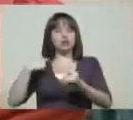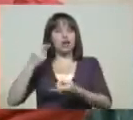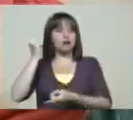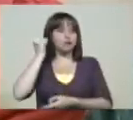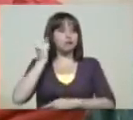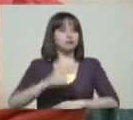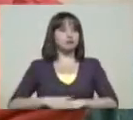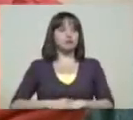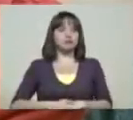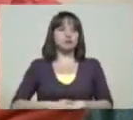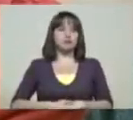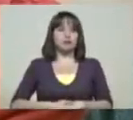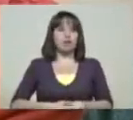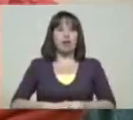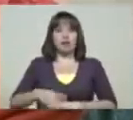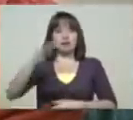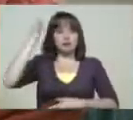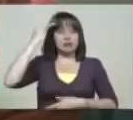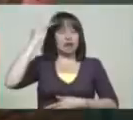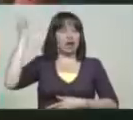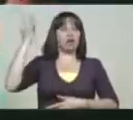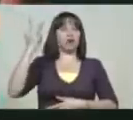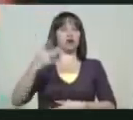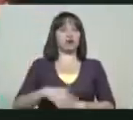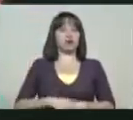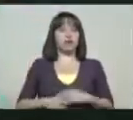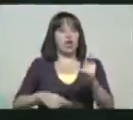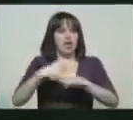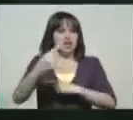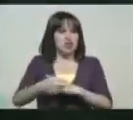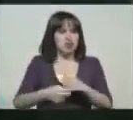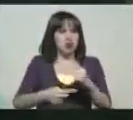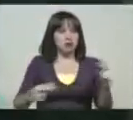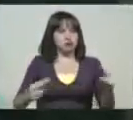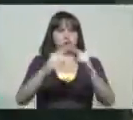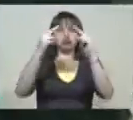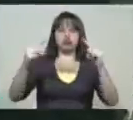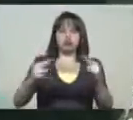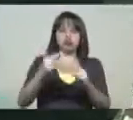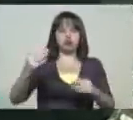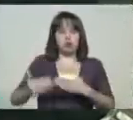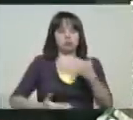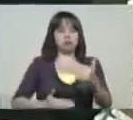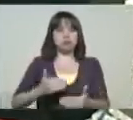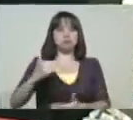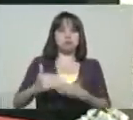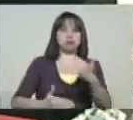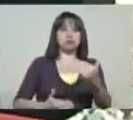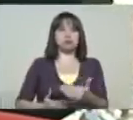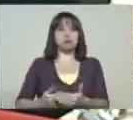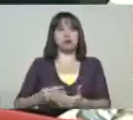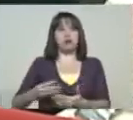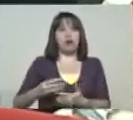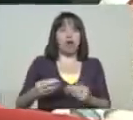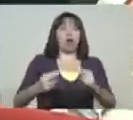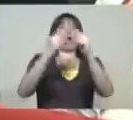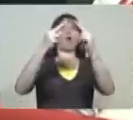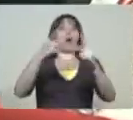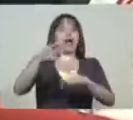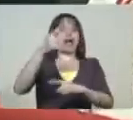sabio. Y después en el camino nos encontramos varias veces, nos topamos con el consejo de Fernando. ¡Ay, Dios